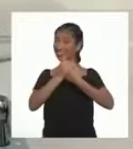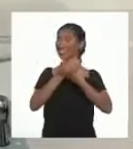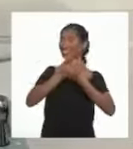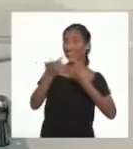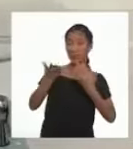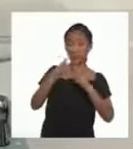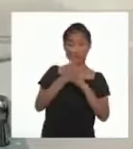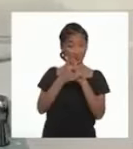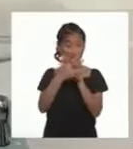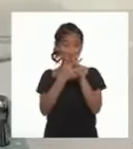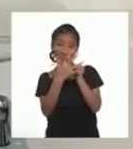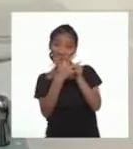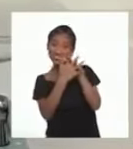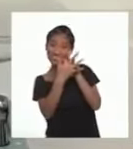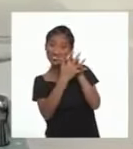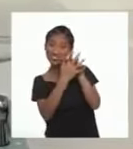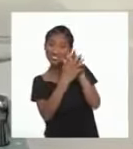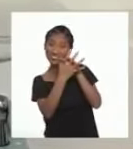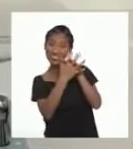Entrelazamos los dedos